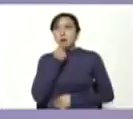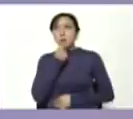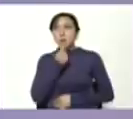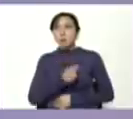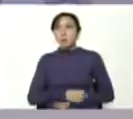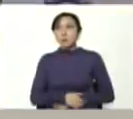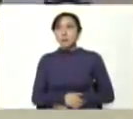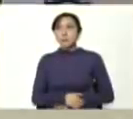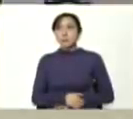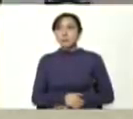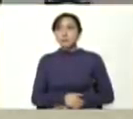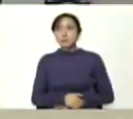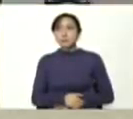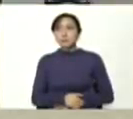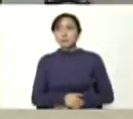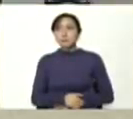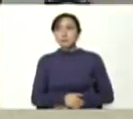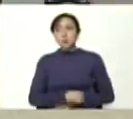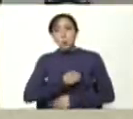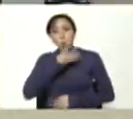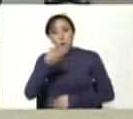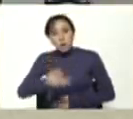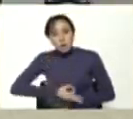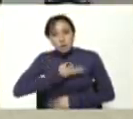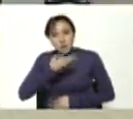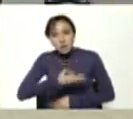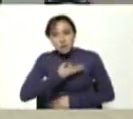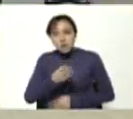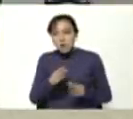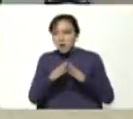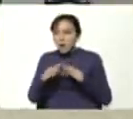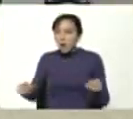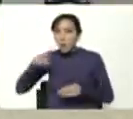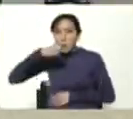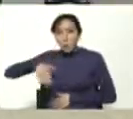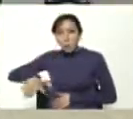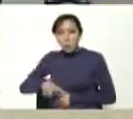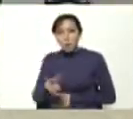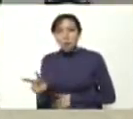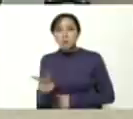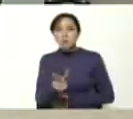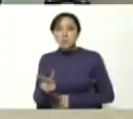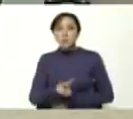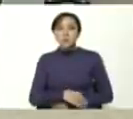Adelante. Muy buenas tardes a todo el pueblo de Venezuela.